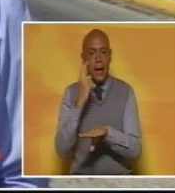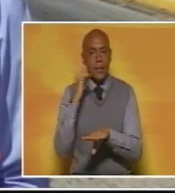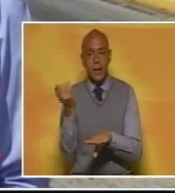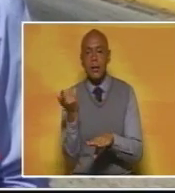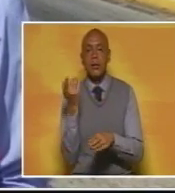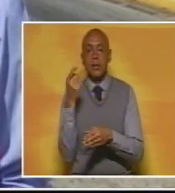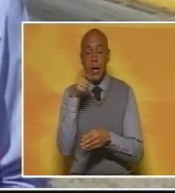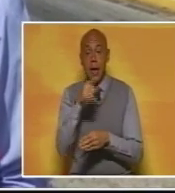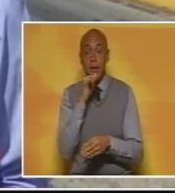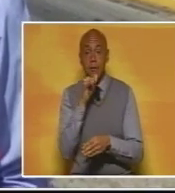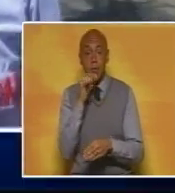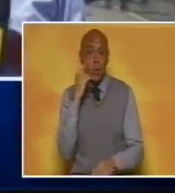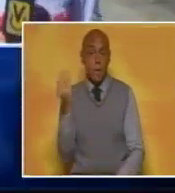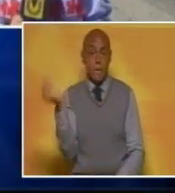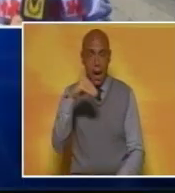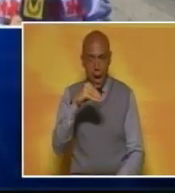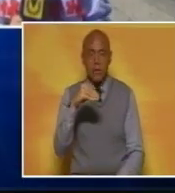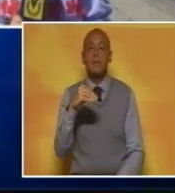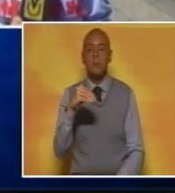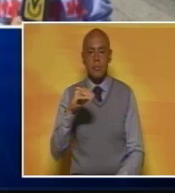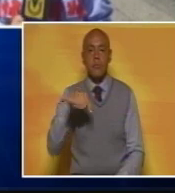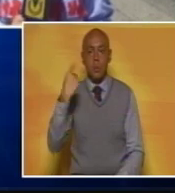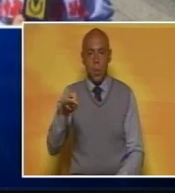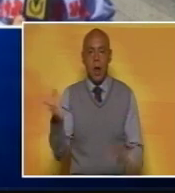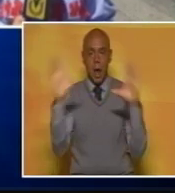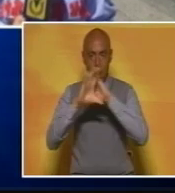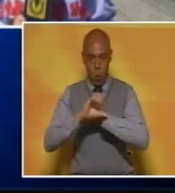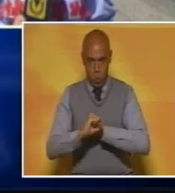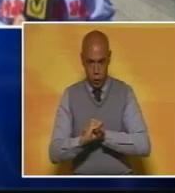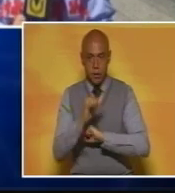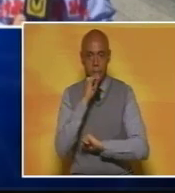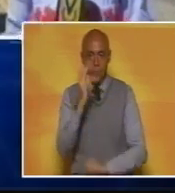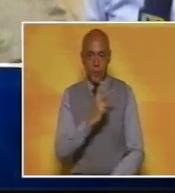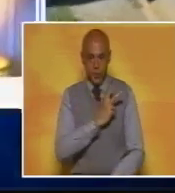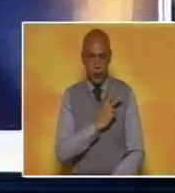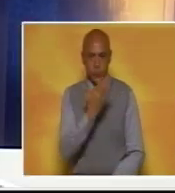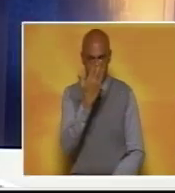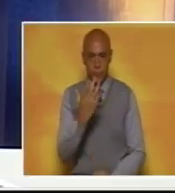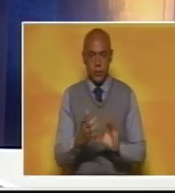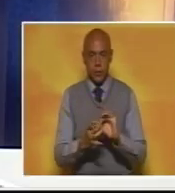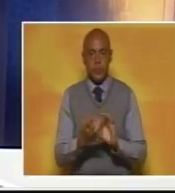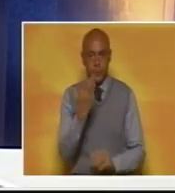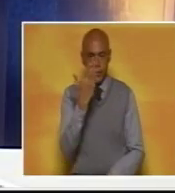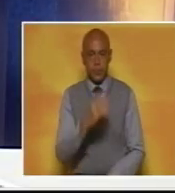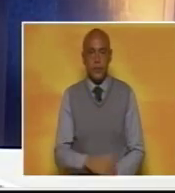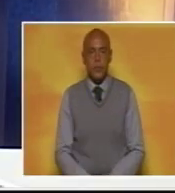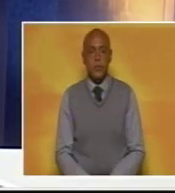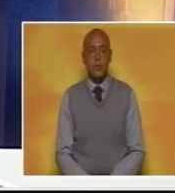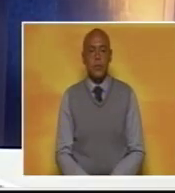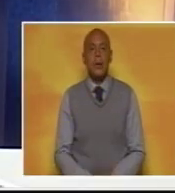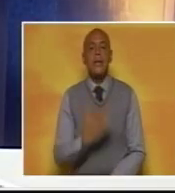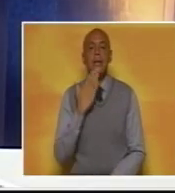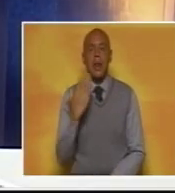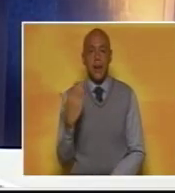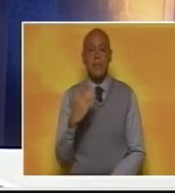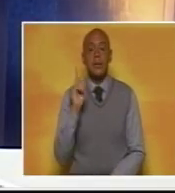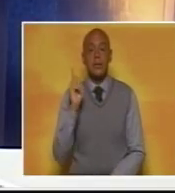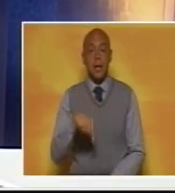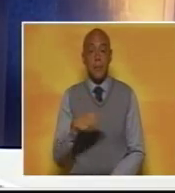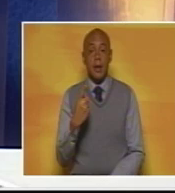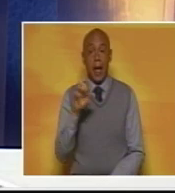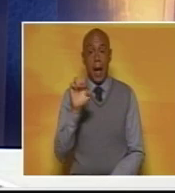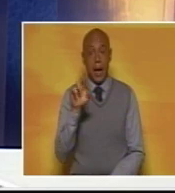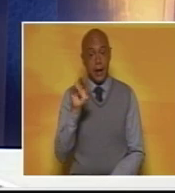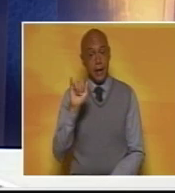otras informaciones serán ampliadas en la emisión estelar de su noticiero Venevisión. Con esta información te volvemos. Gracias, María. Erika